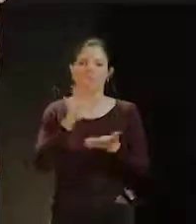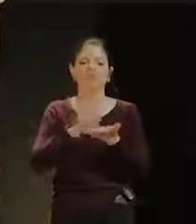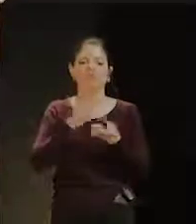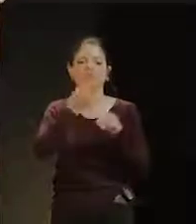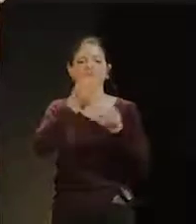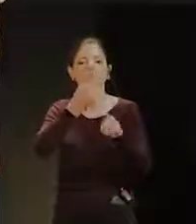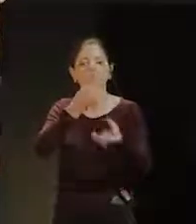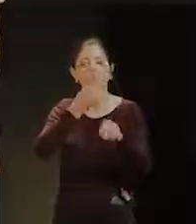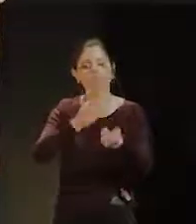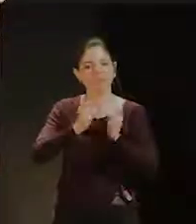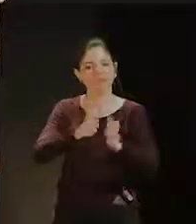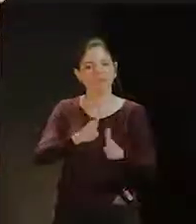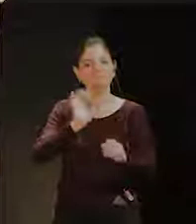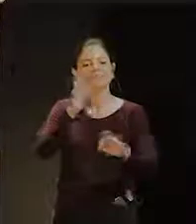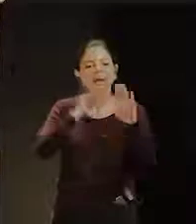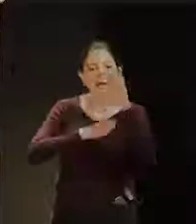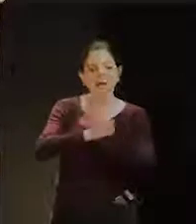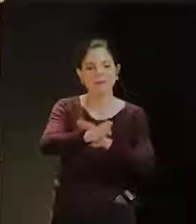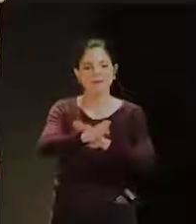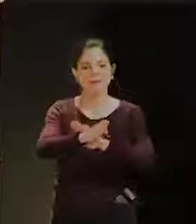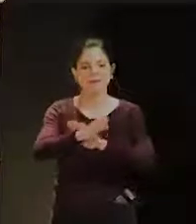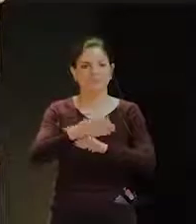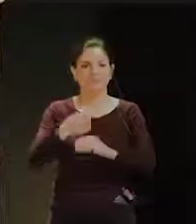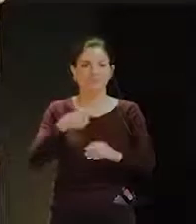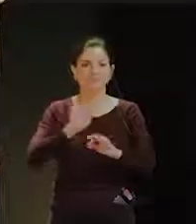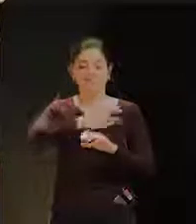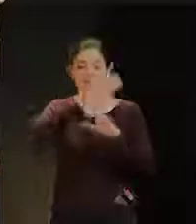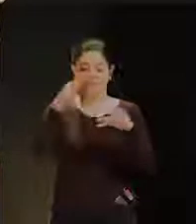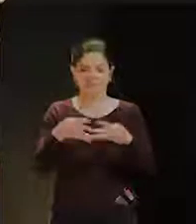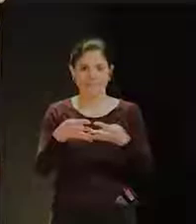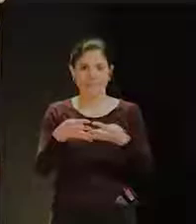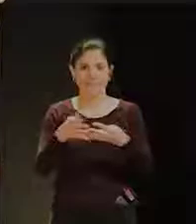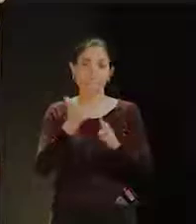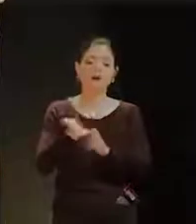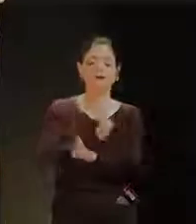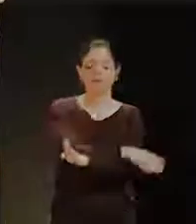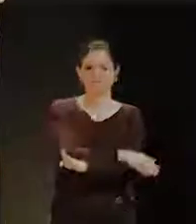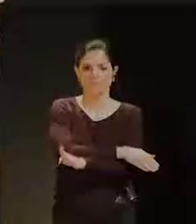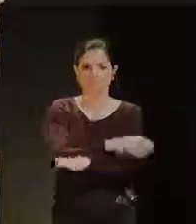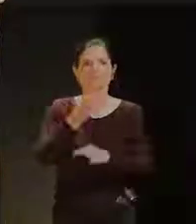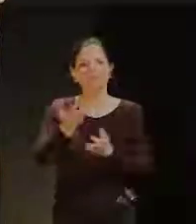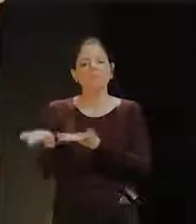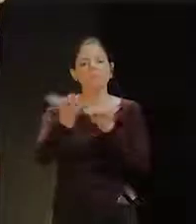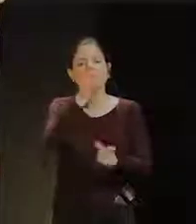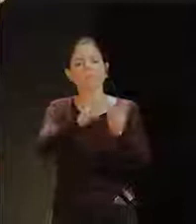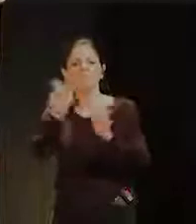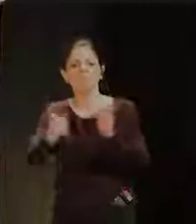proporcionar información acerca de la accesibilidad en Internet con antelación. Invitar a las personas a ponerse en contacto